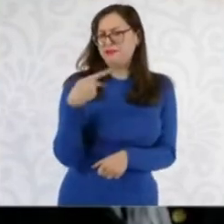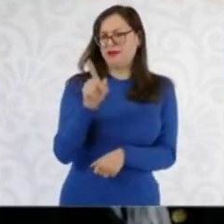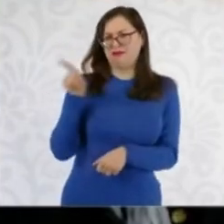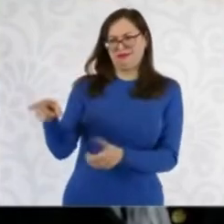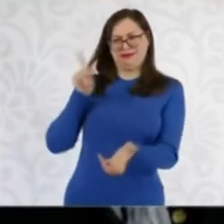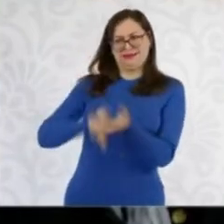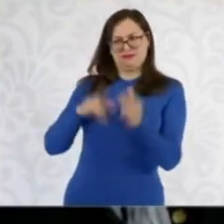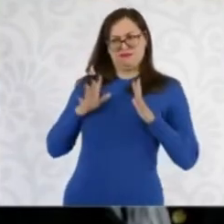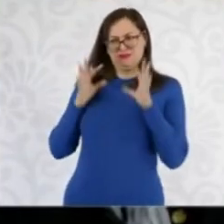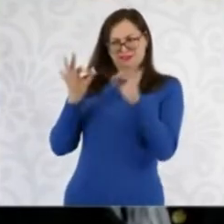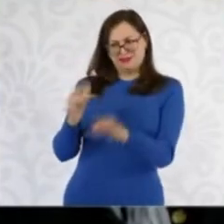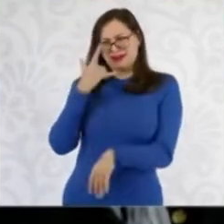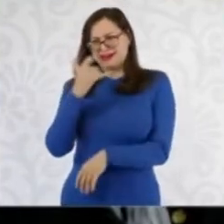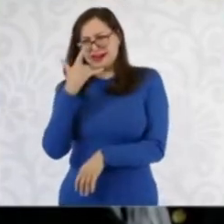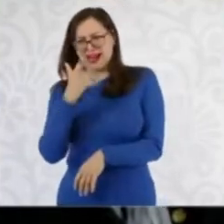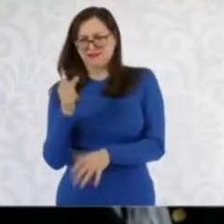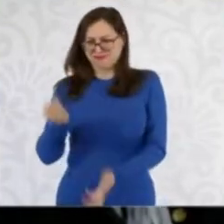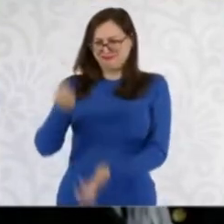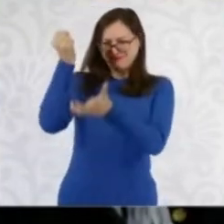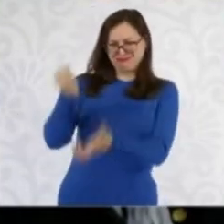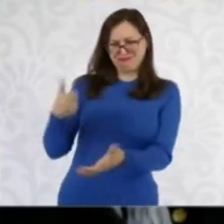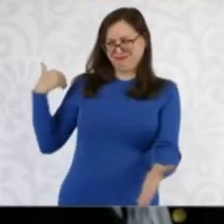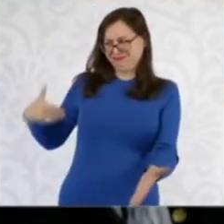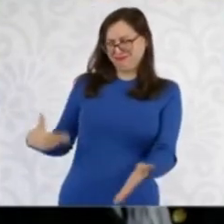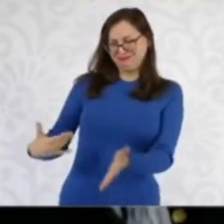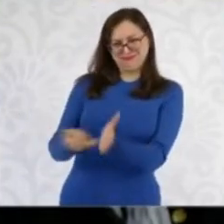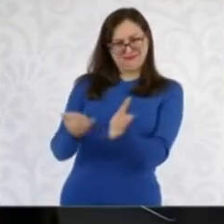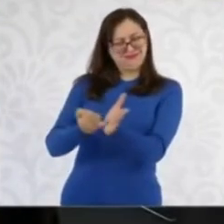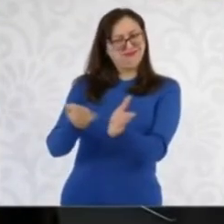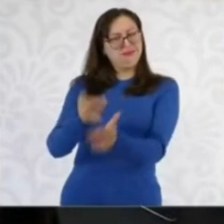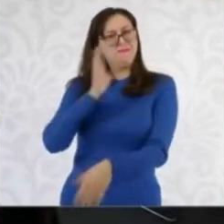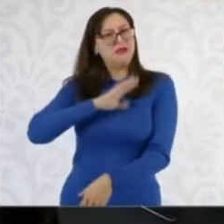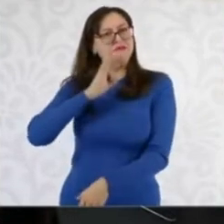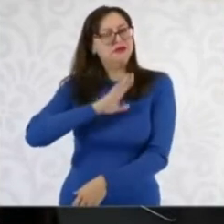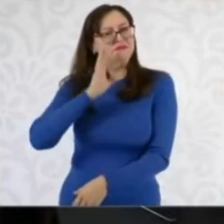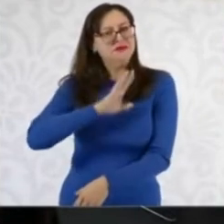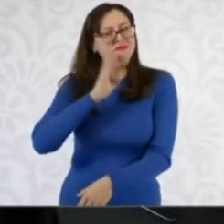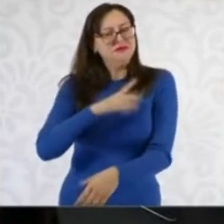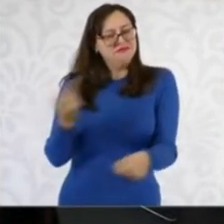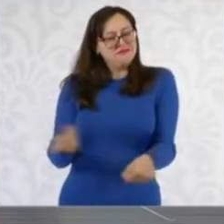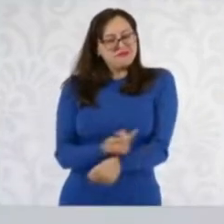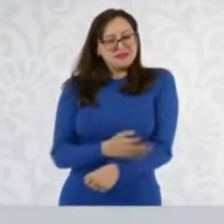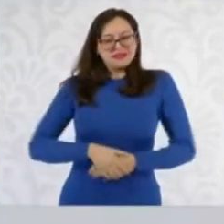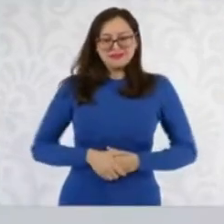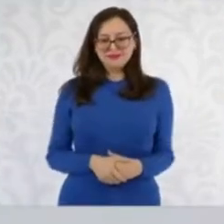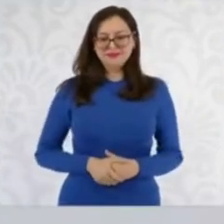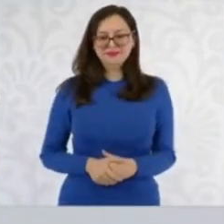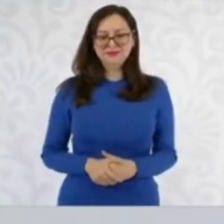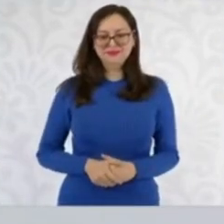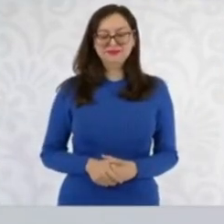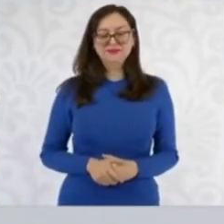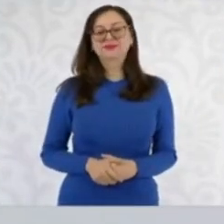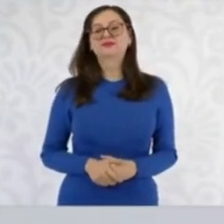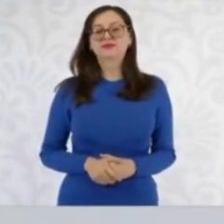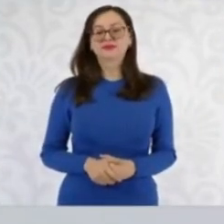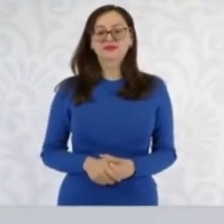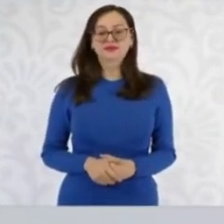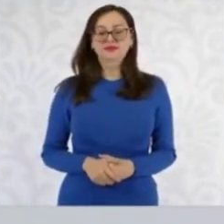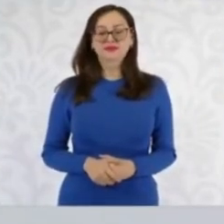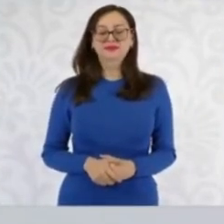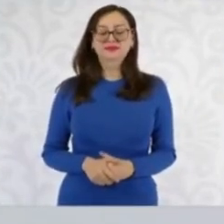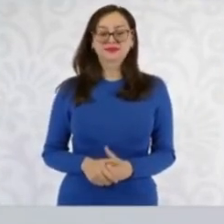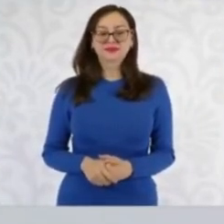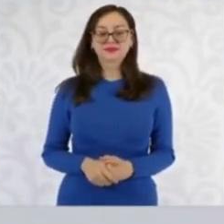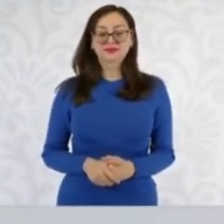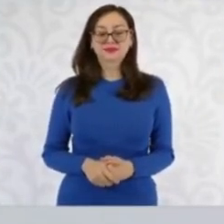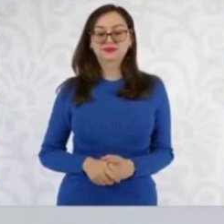incertidumbre el hecho de que tenga todos estos antecedentes la Fundación. El esquema en que se da este apoyo, que